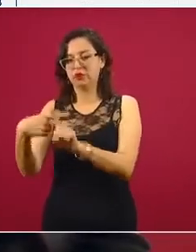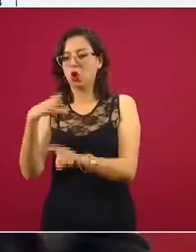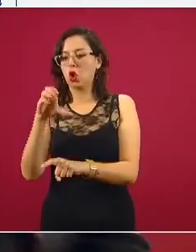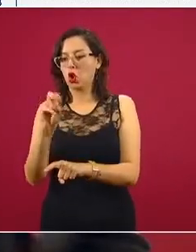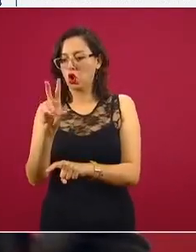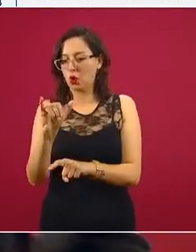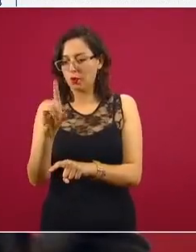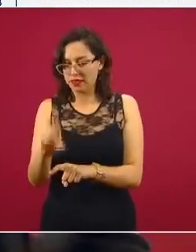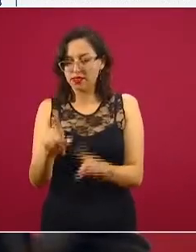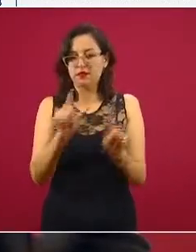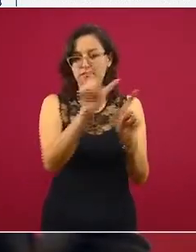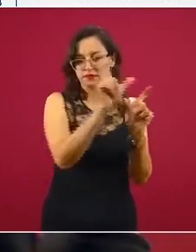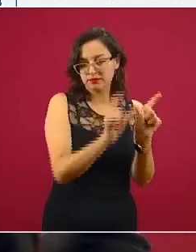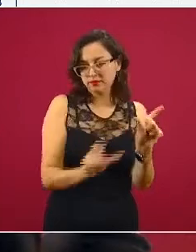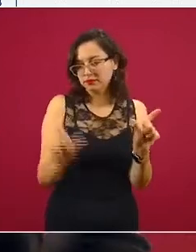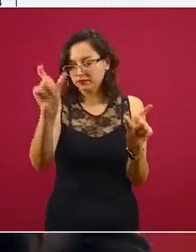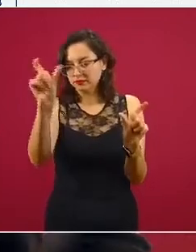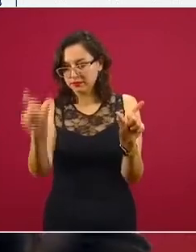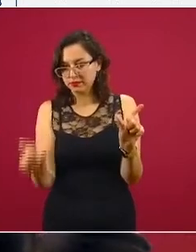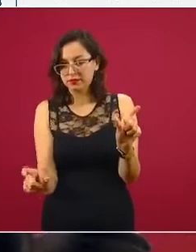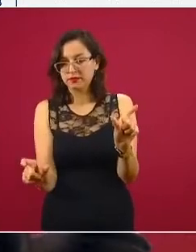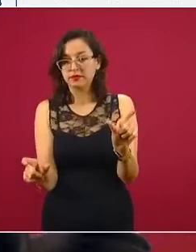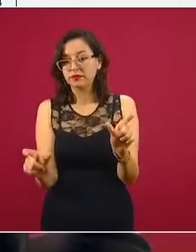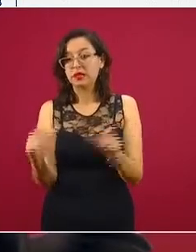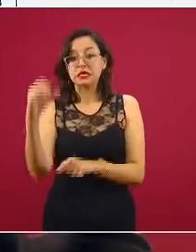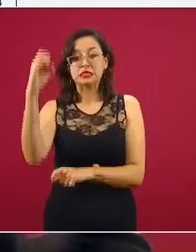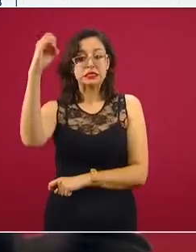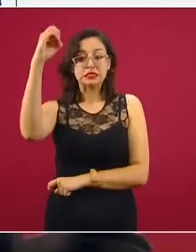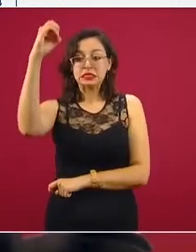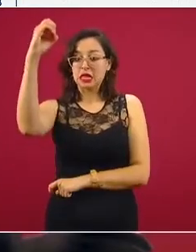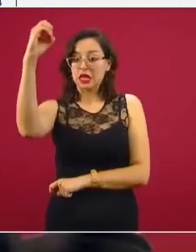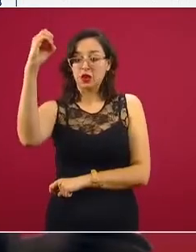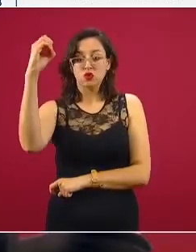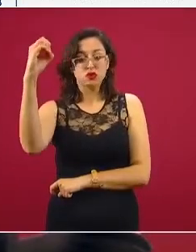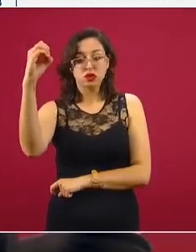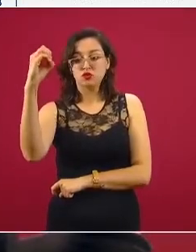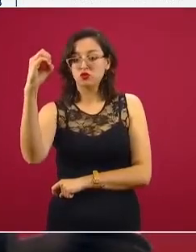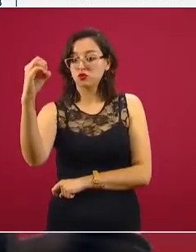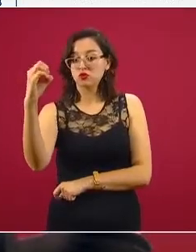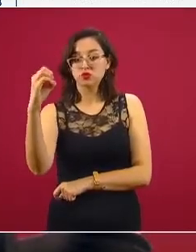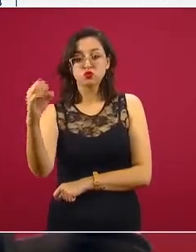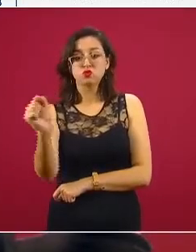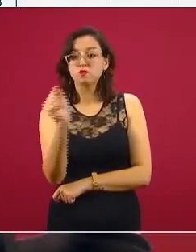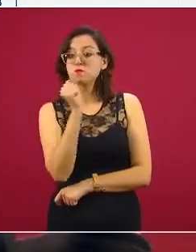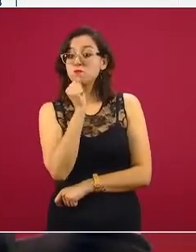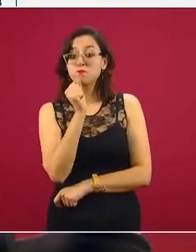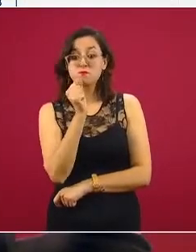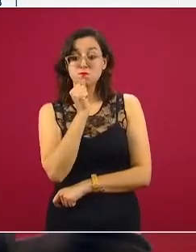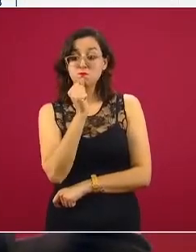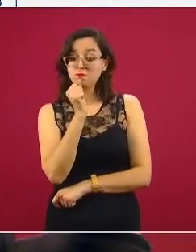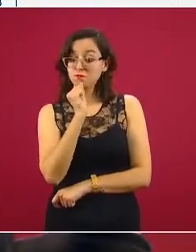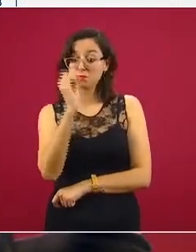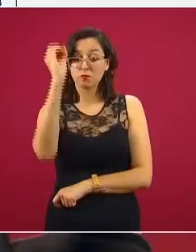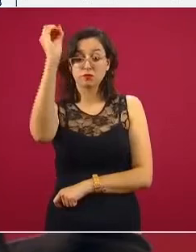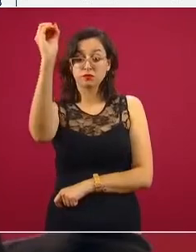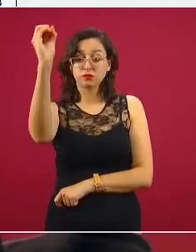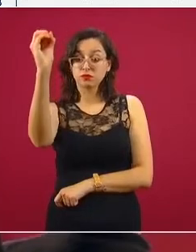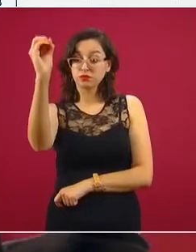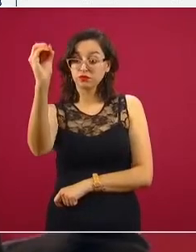por laboratorio. Vean ustedes que aquí es 0, todavía no llegaba SARS-CoV-2 a México.